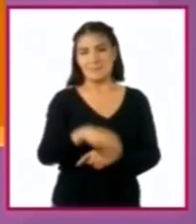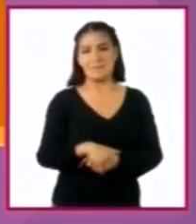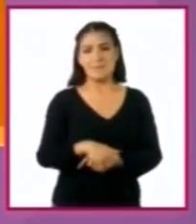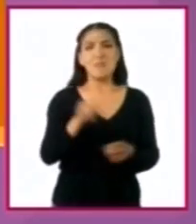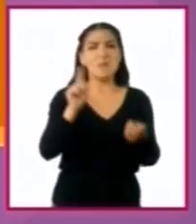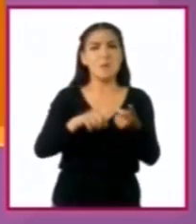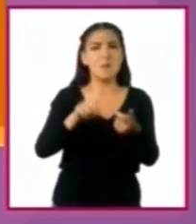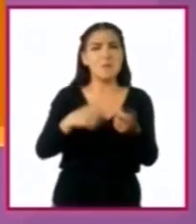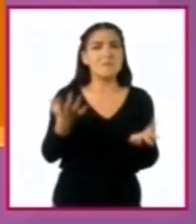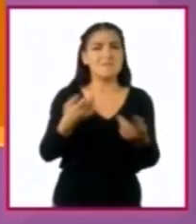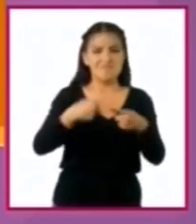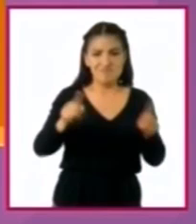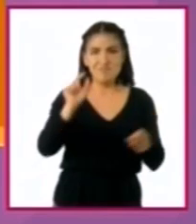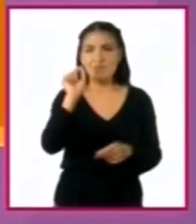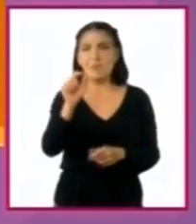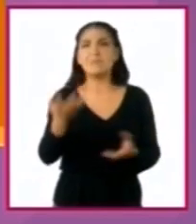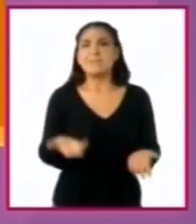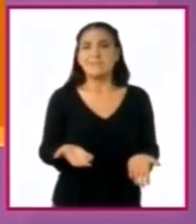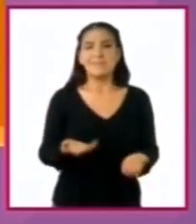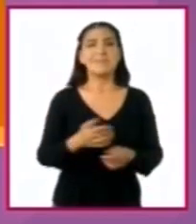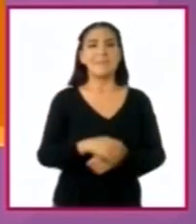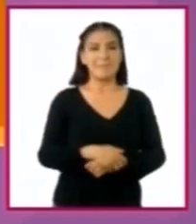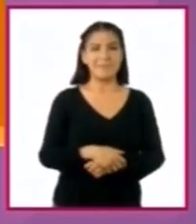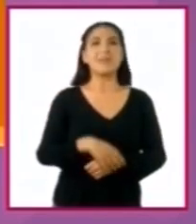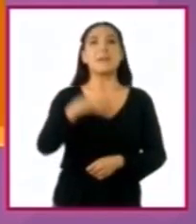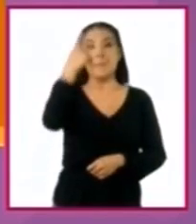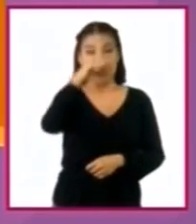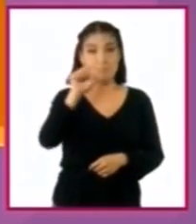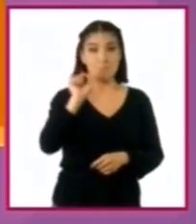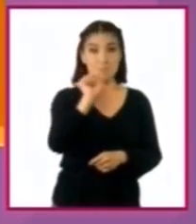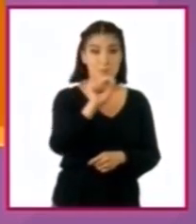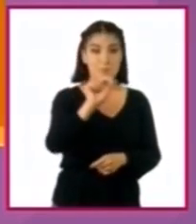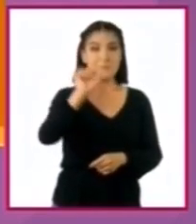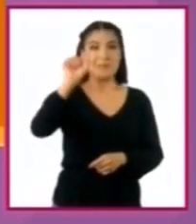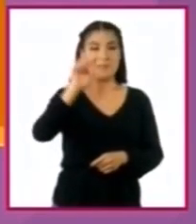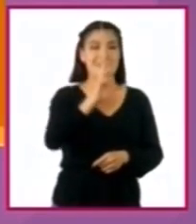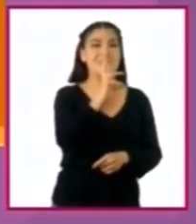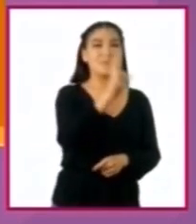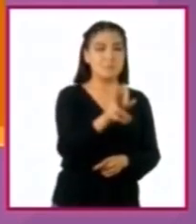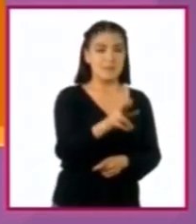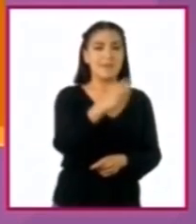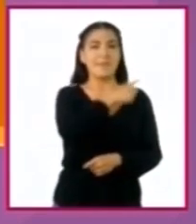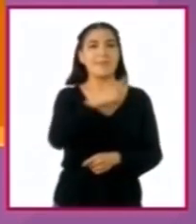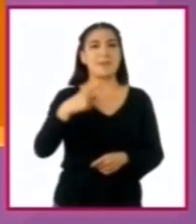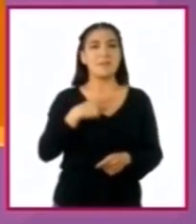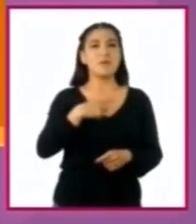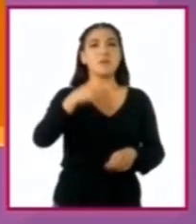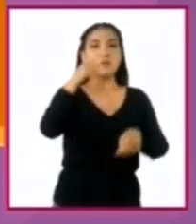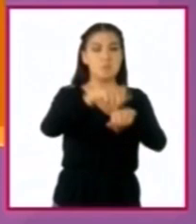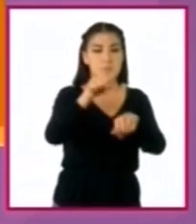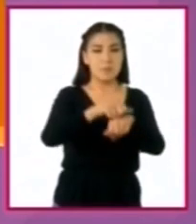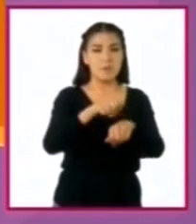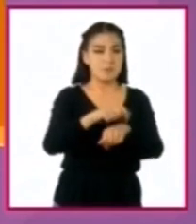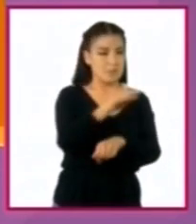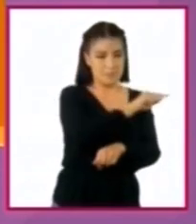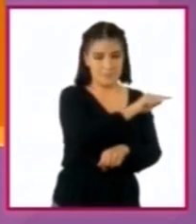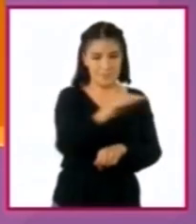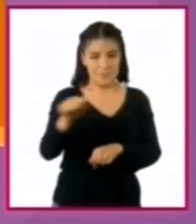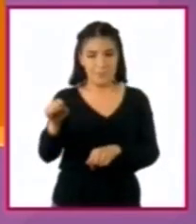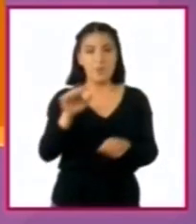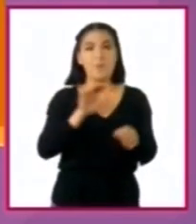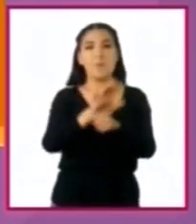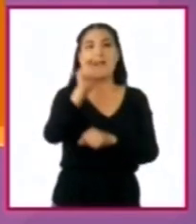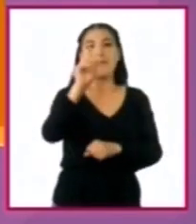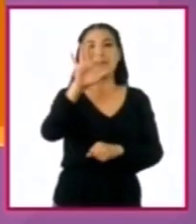está la diferencia? Para colocar el punto decimal en el resultado, debemos contar el número total de decimales que hay en